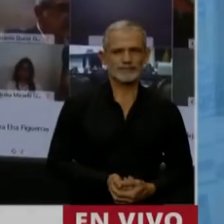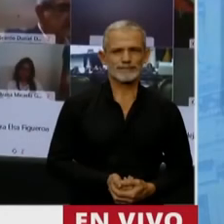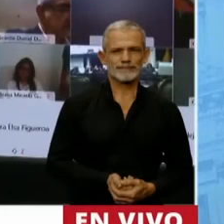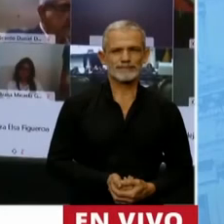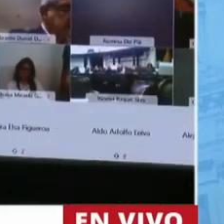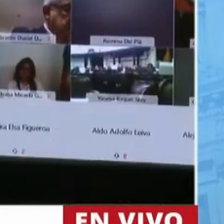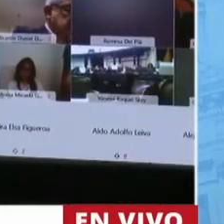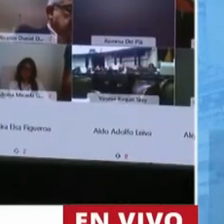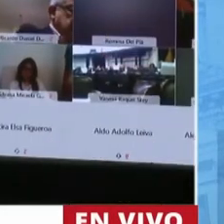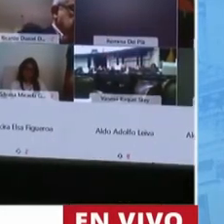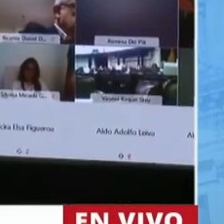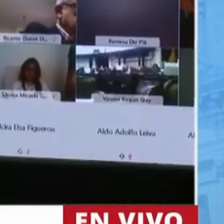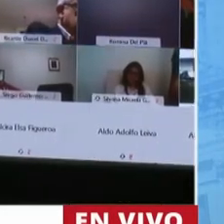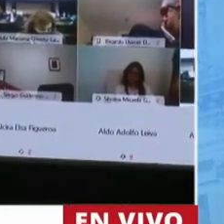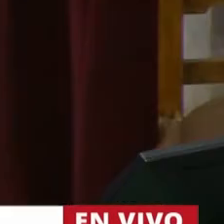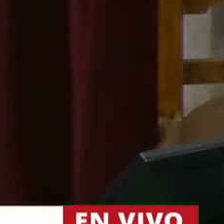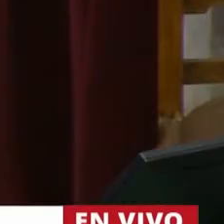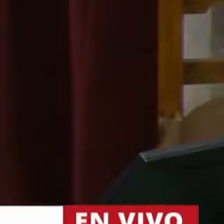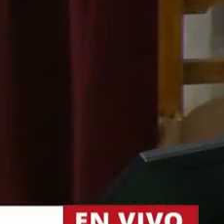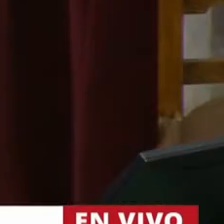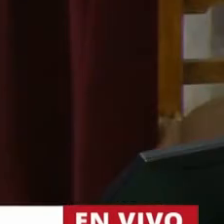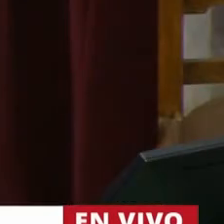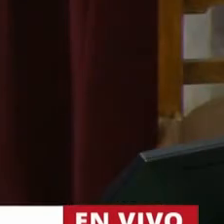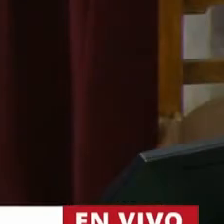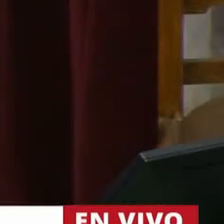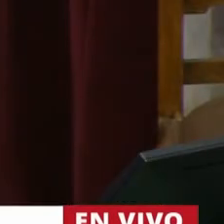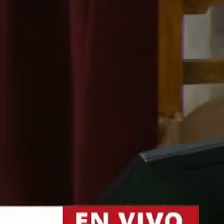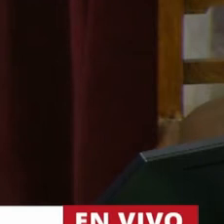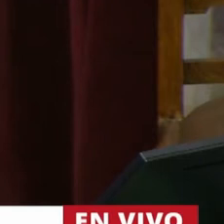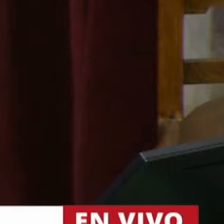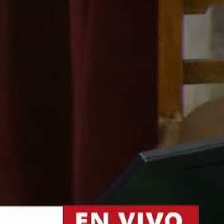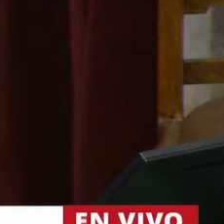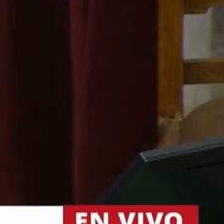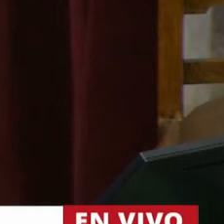Tiene la palabra el diputado Daniel Brué.